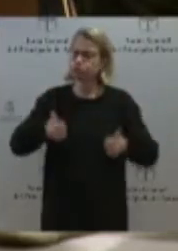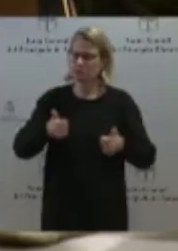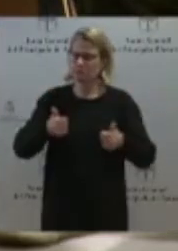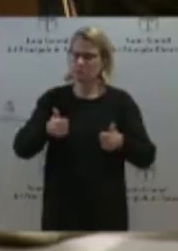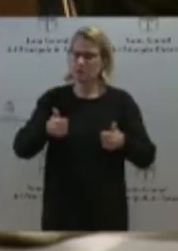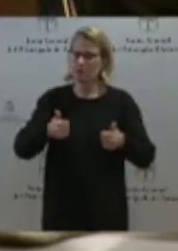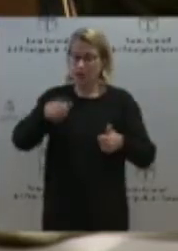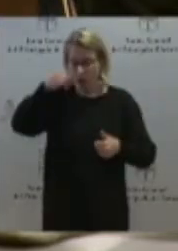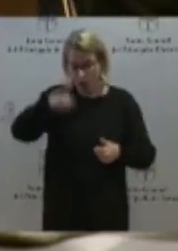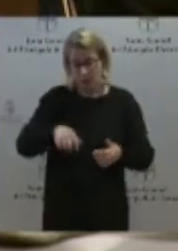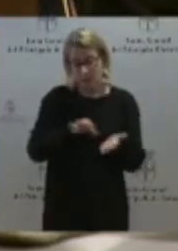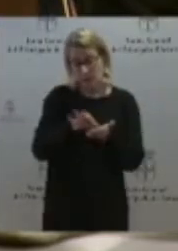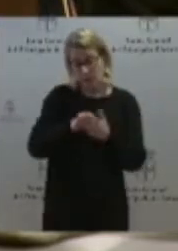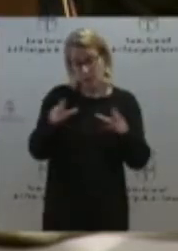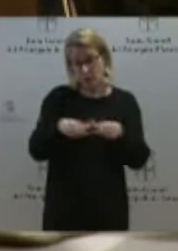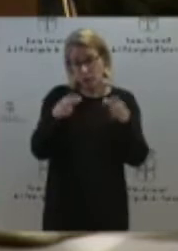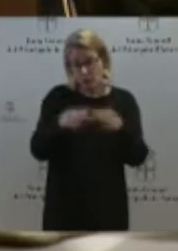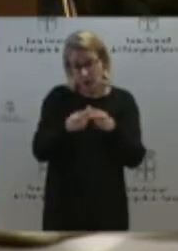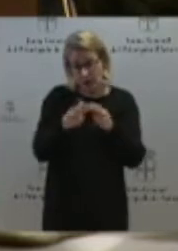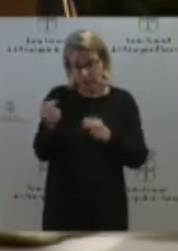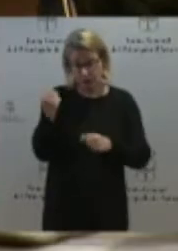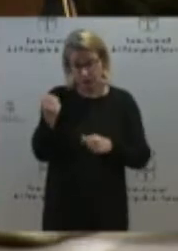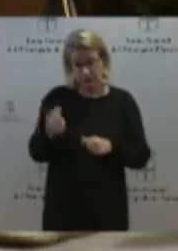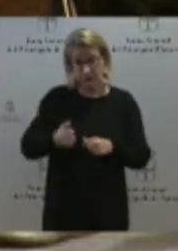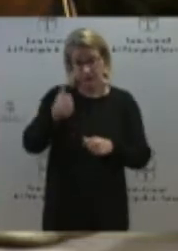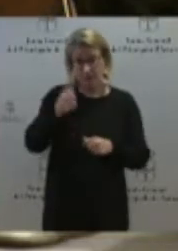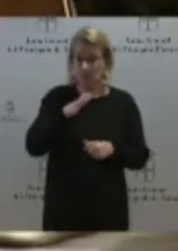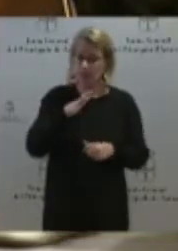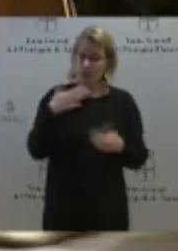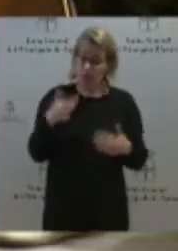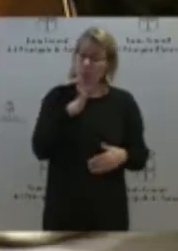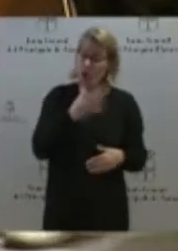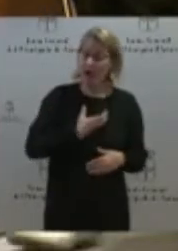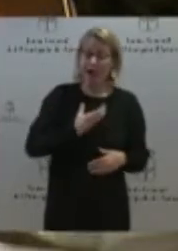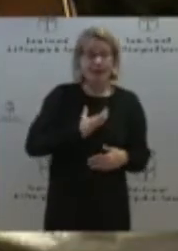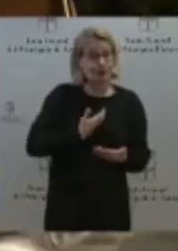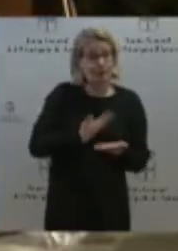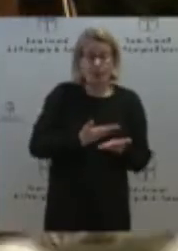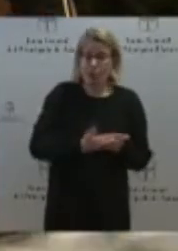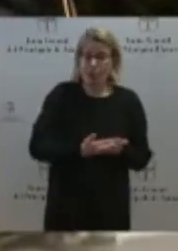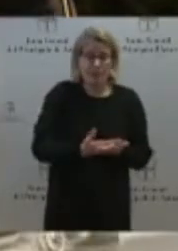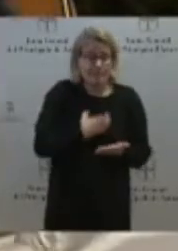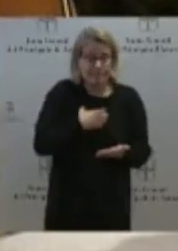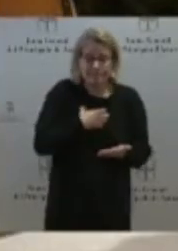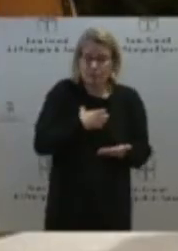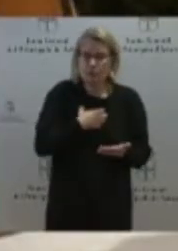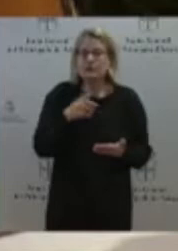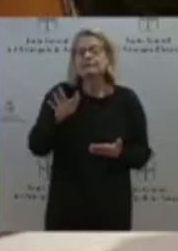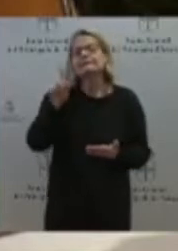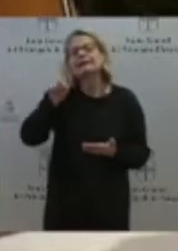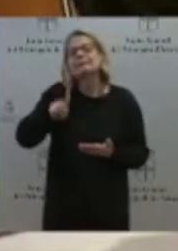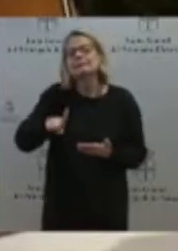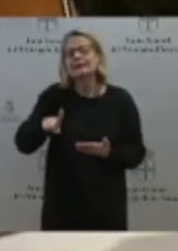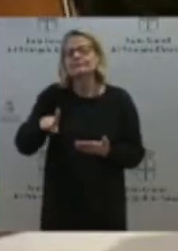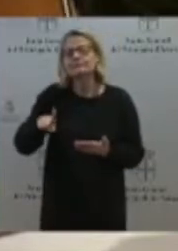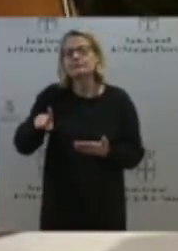por la demanda en muchos ayuntamientos, sino para acometer una transformación ambiciosa de nuestro modelo económico y social. Y es necesario